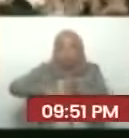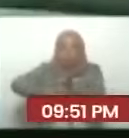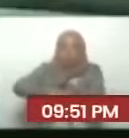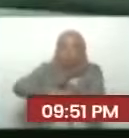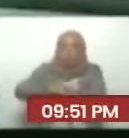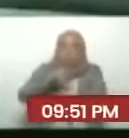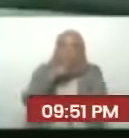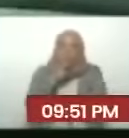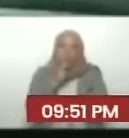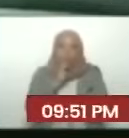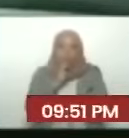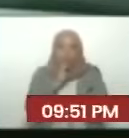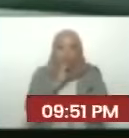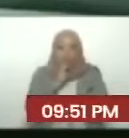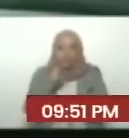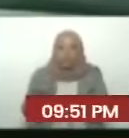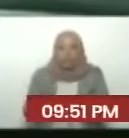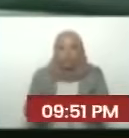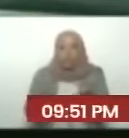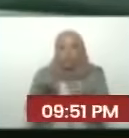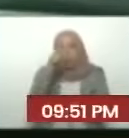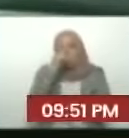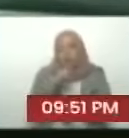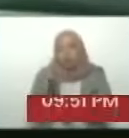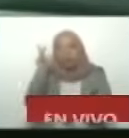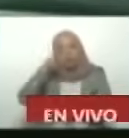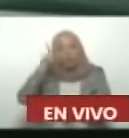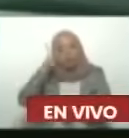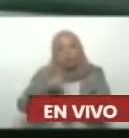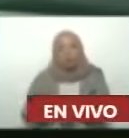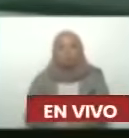Bueno, muchachos, el cumpleañero, ¿qué nos dice, profesor?